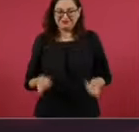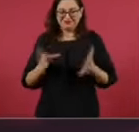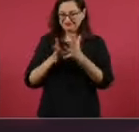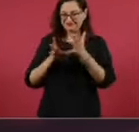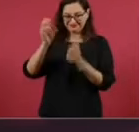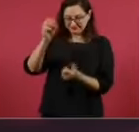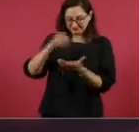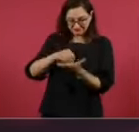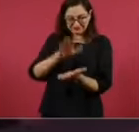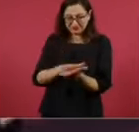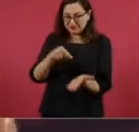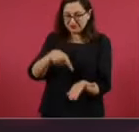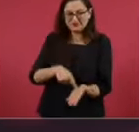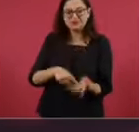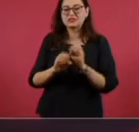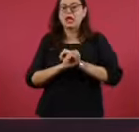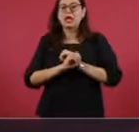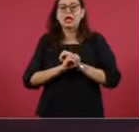porque